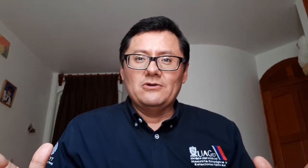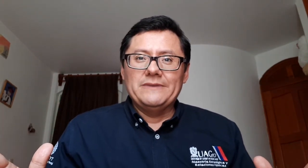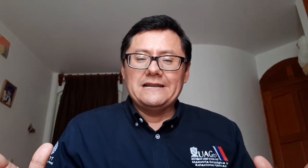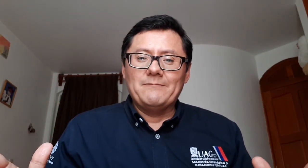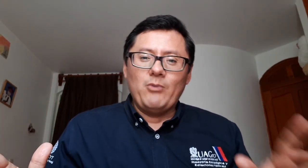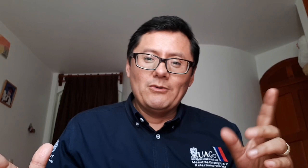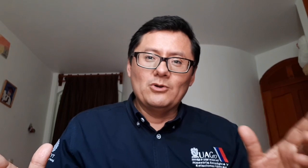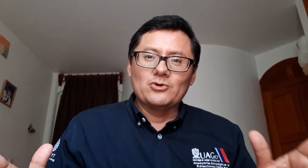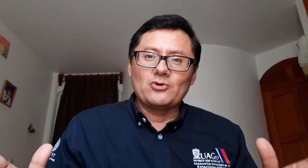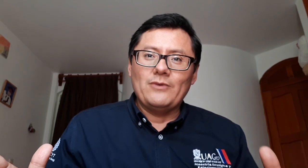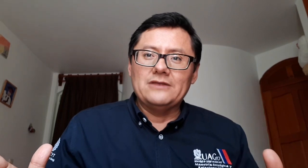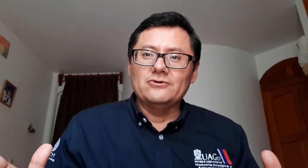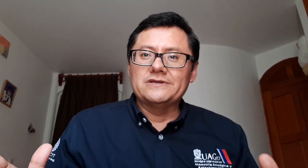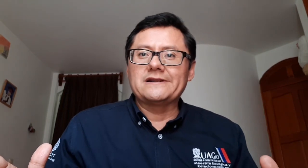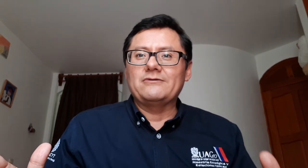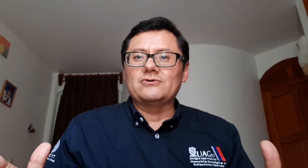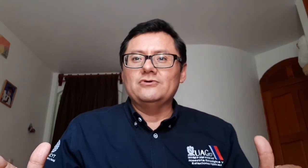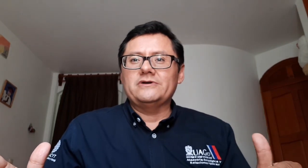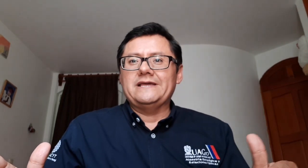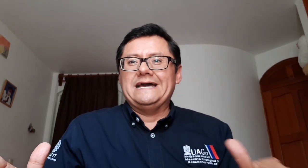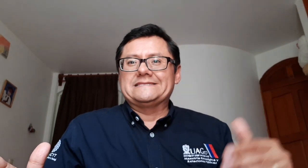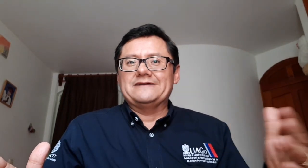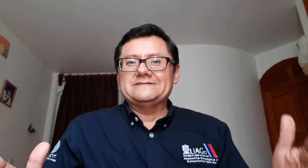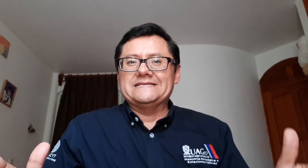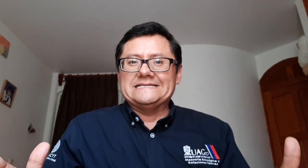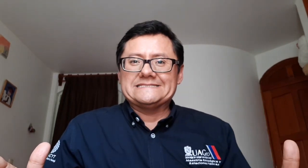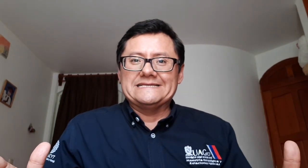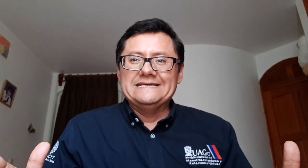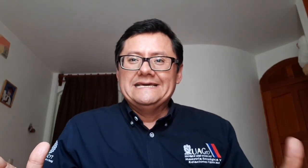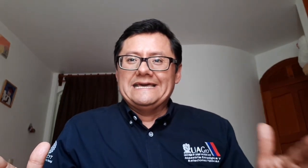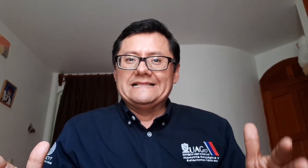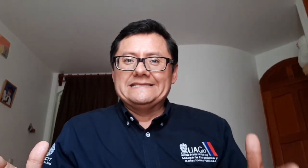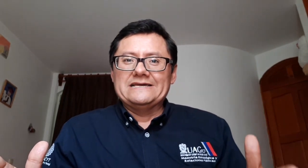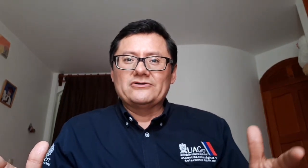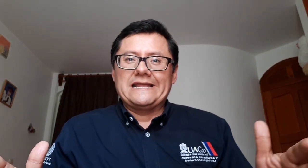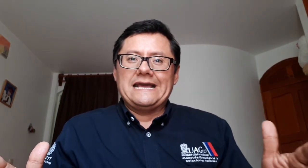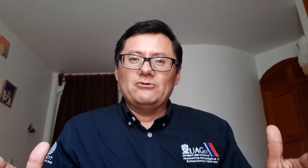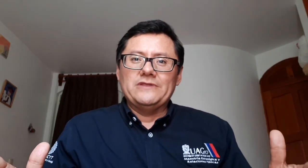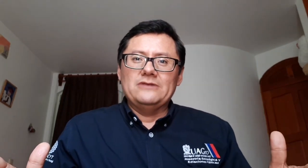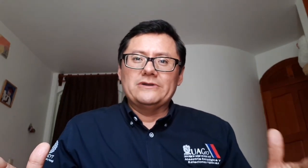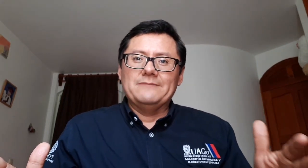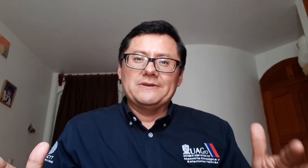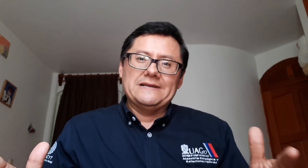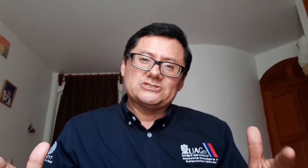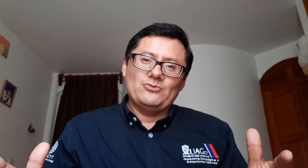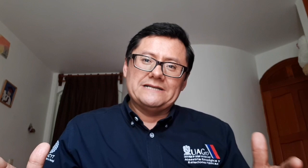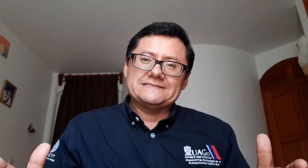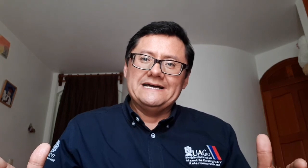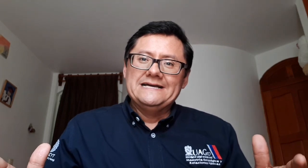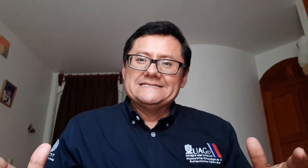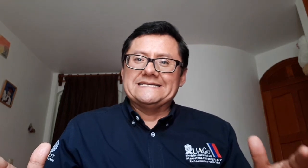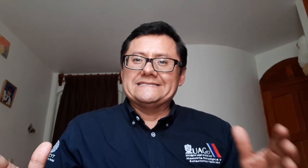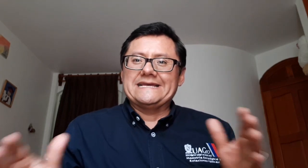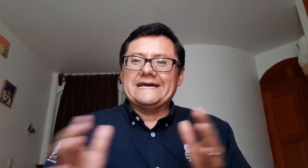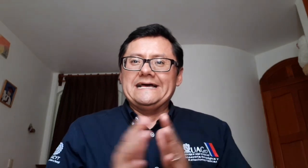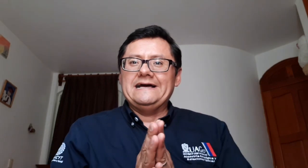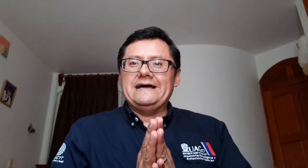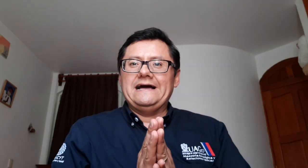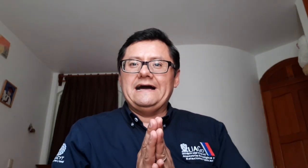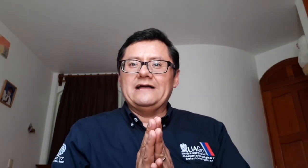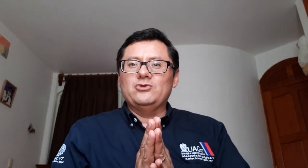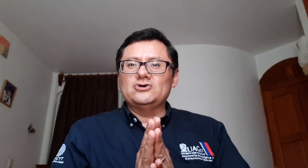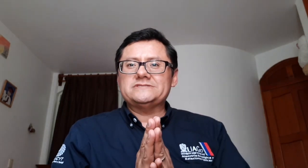para devolver al pueblo lo robado y recordó que a través de este, el dinero recaudado en la primera subasta se